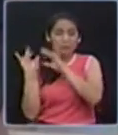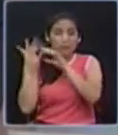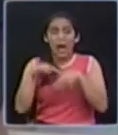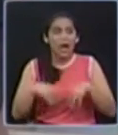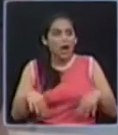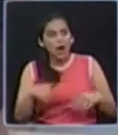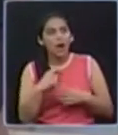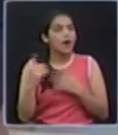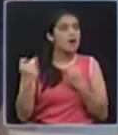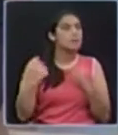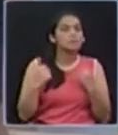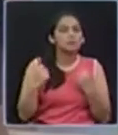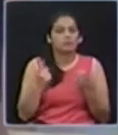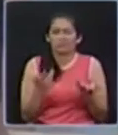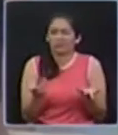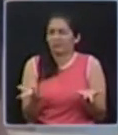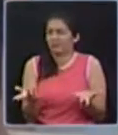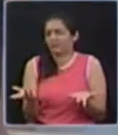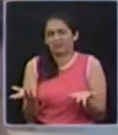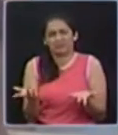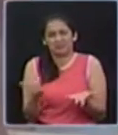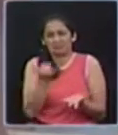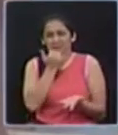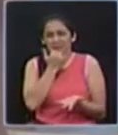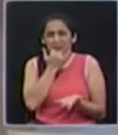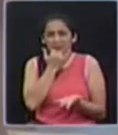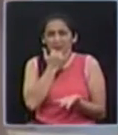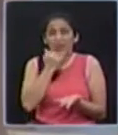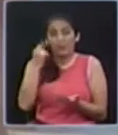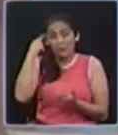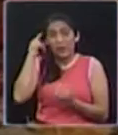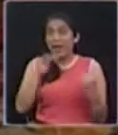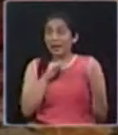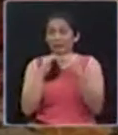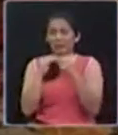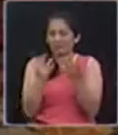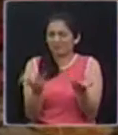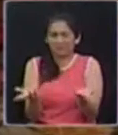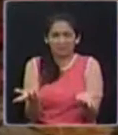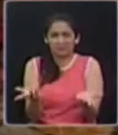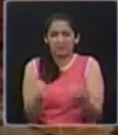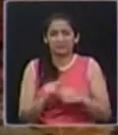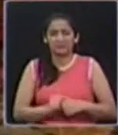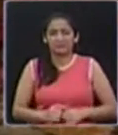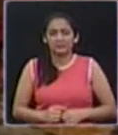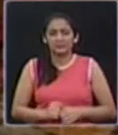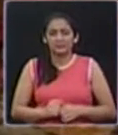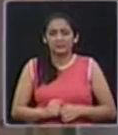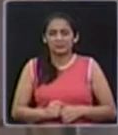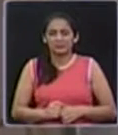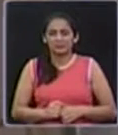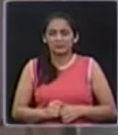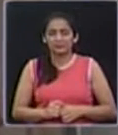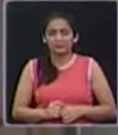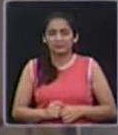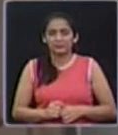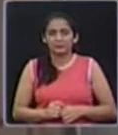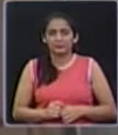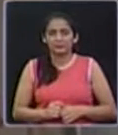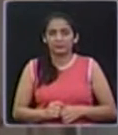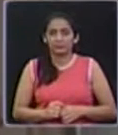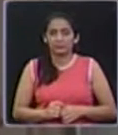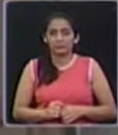rechazar. Eso no es sinónimo de democracia. Eso no es sinónimo de institucionalidad. Advirtió que una acción de ese tipo obstaculizaría